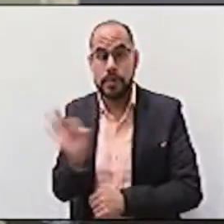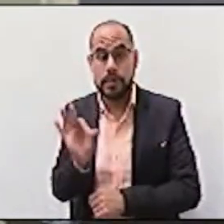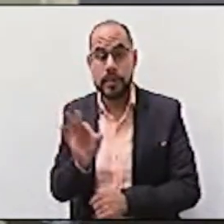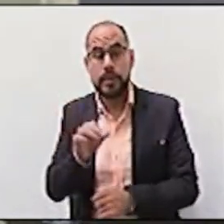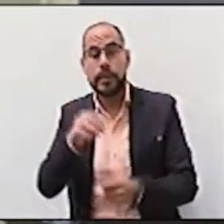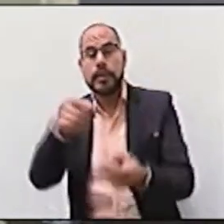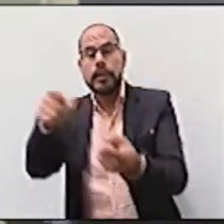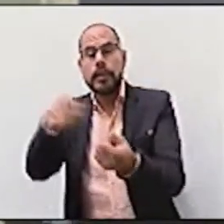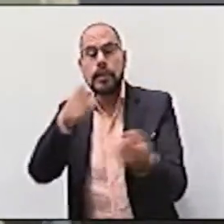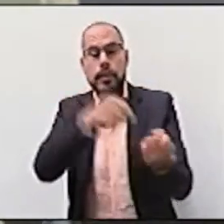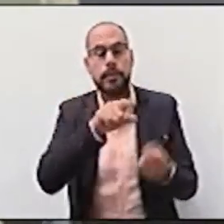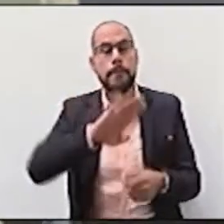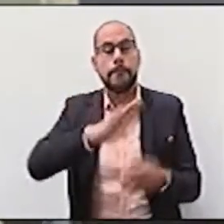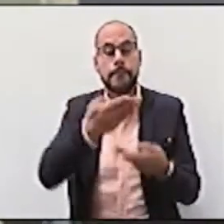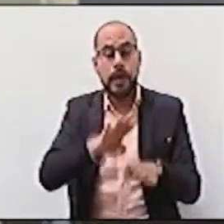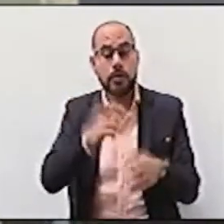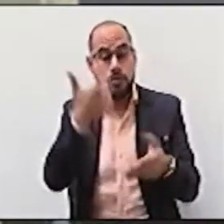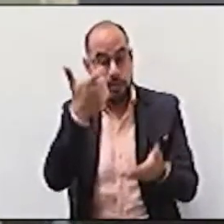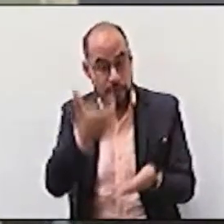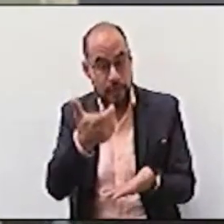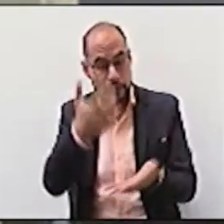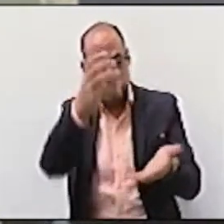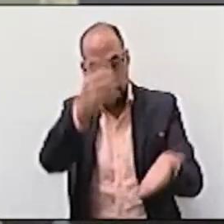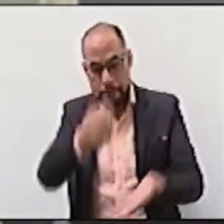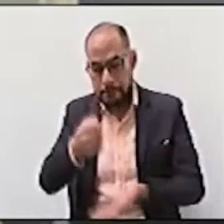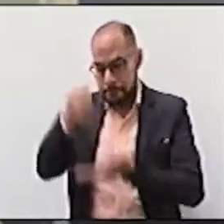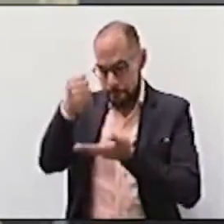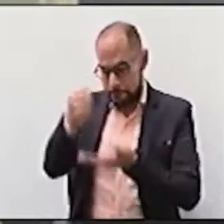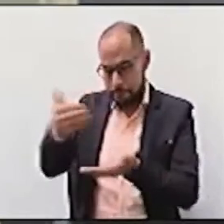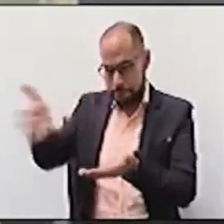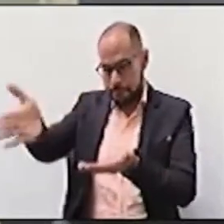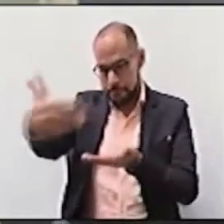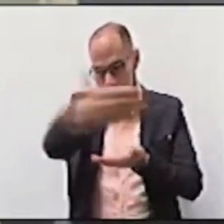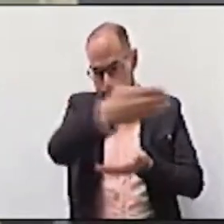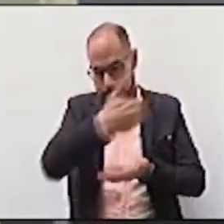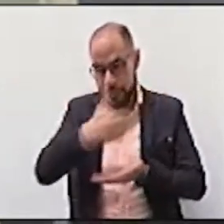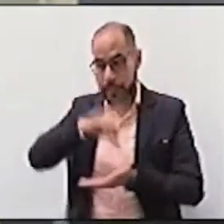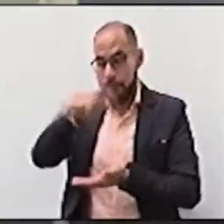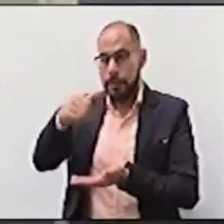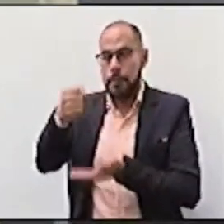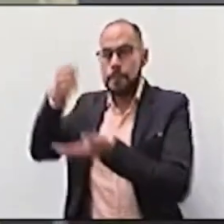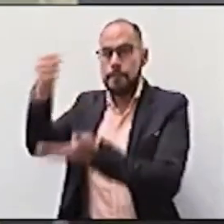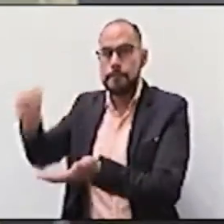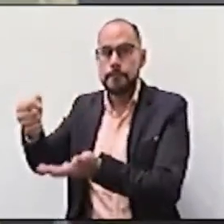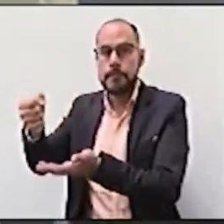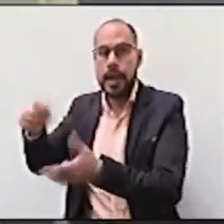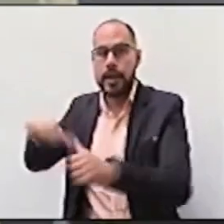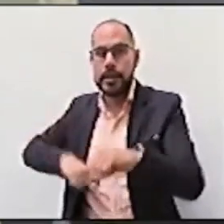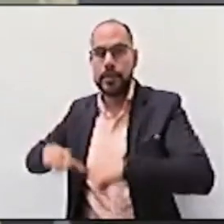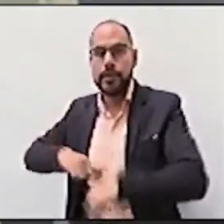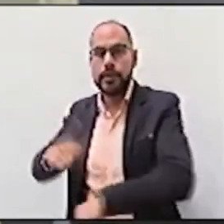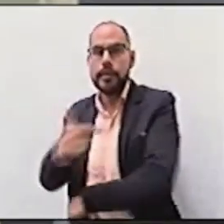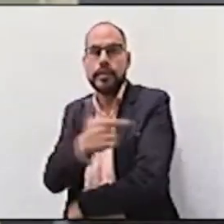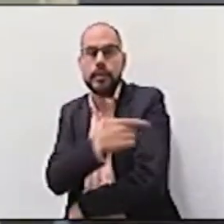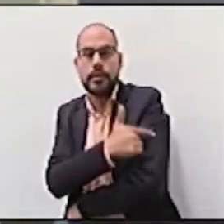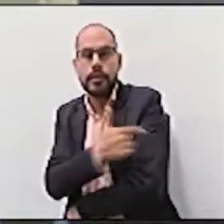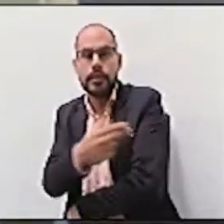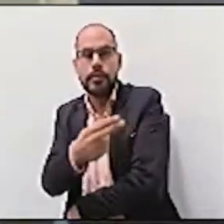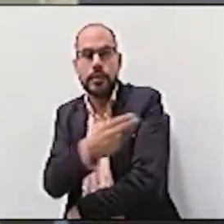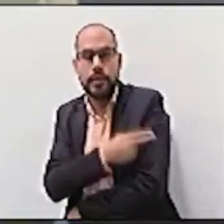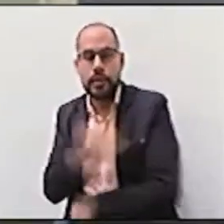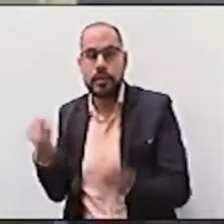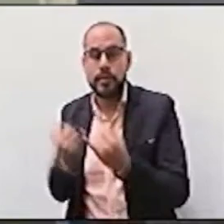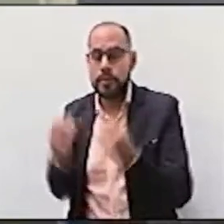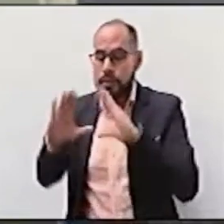crear el fondo permanente para financiar las actividades tanto de la Guardia Nacional como las de